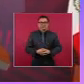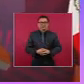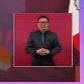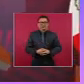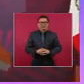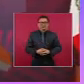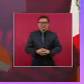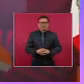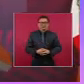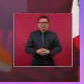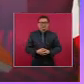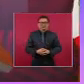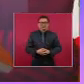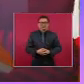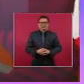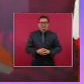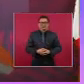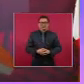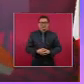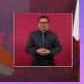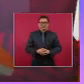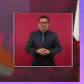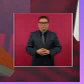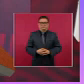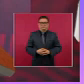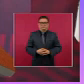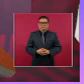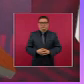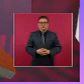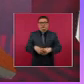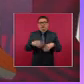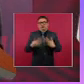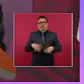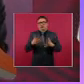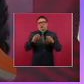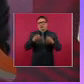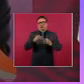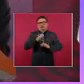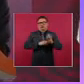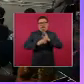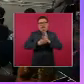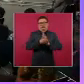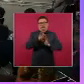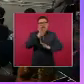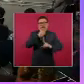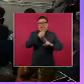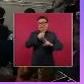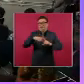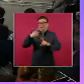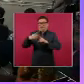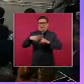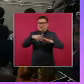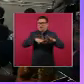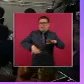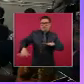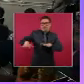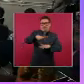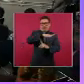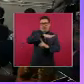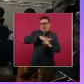y son muchas obras adicionales, no es